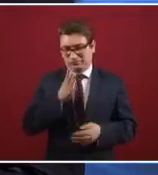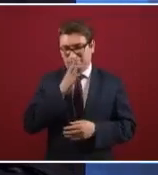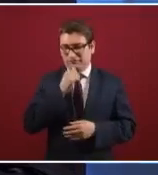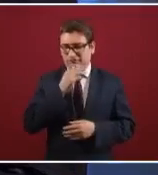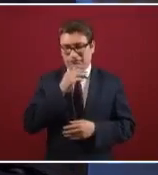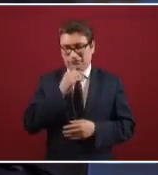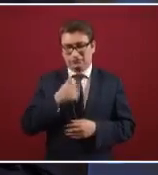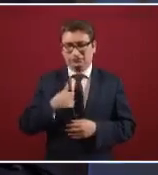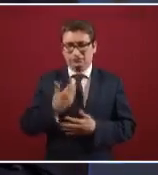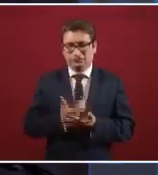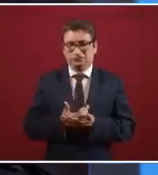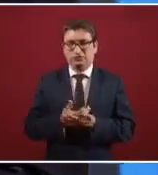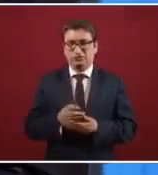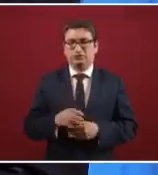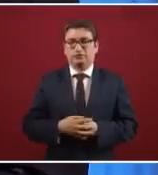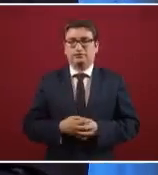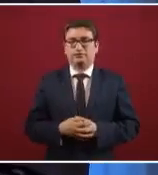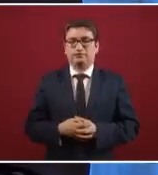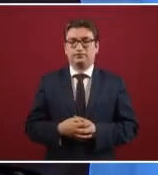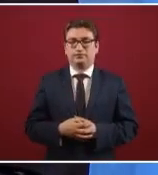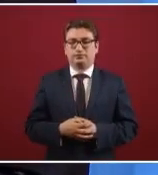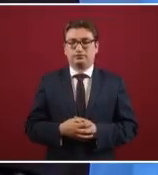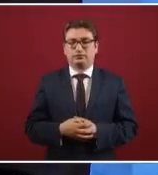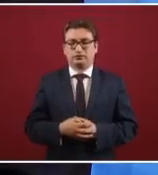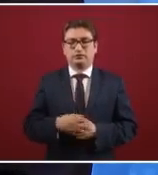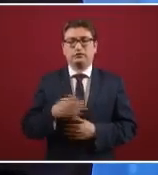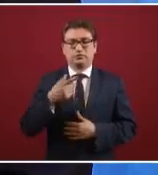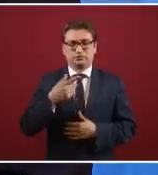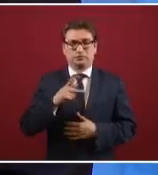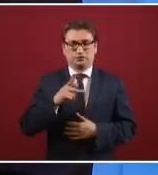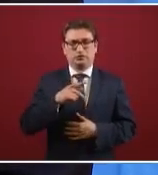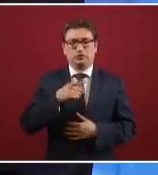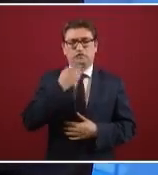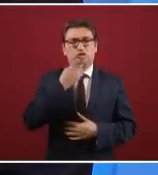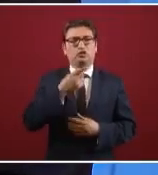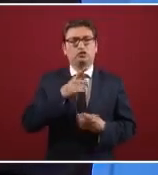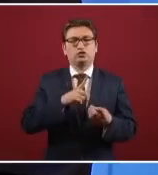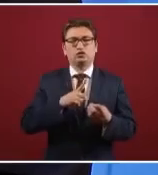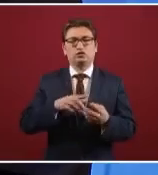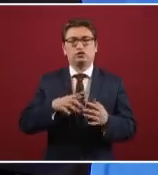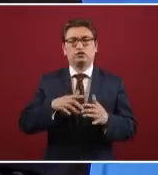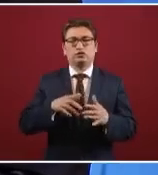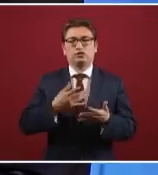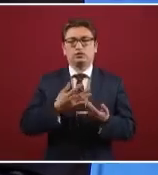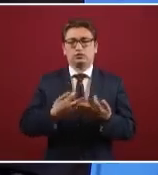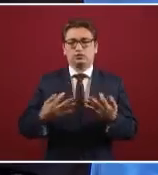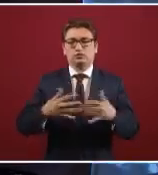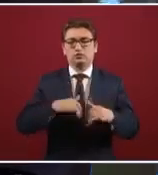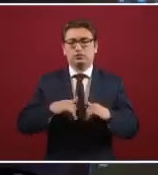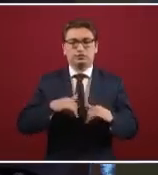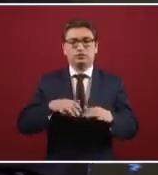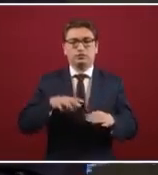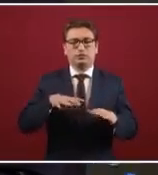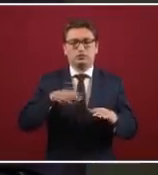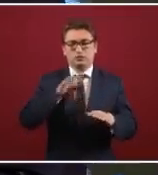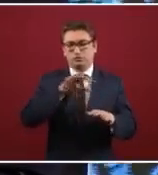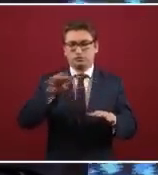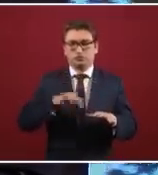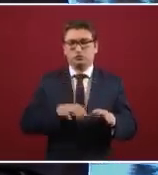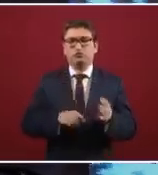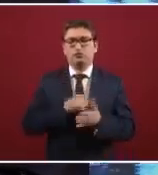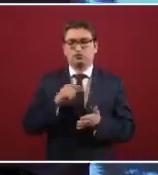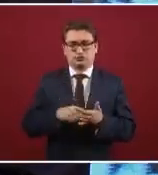descansar entonces pero si les voy a dar a conocer el plano y todo lo que tiene que ver con el